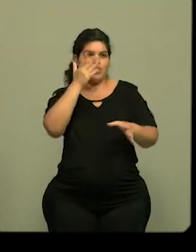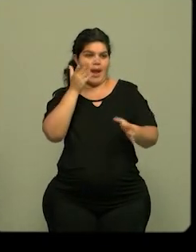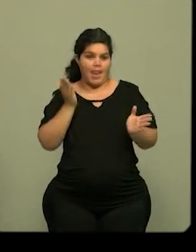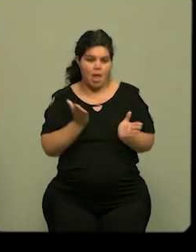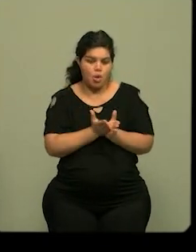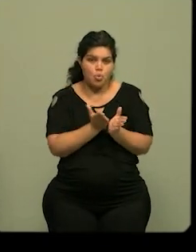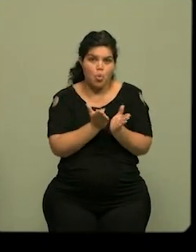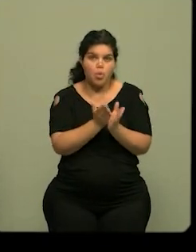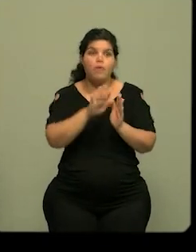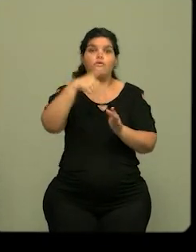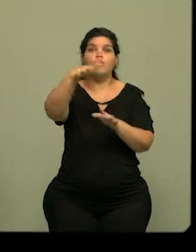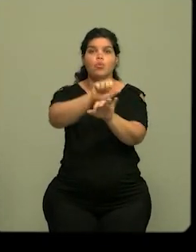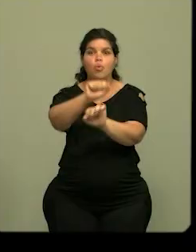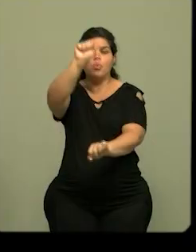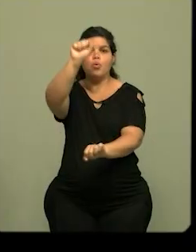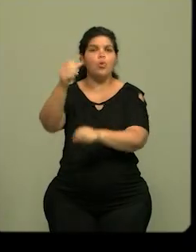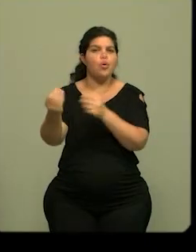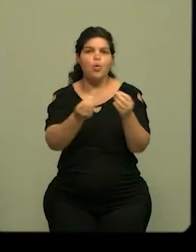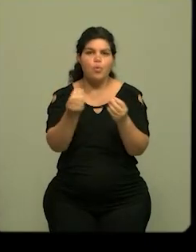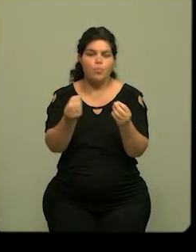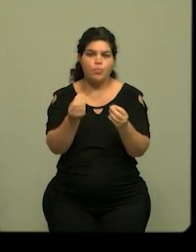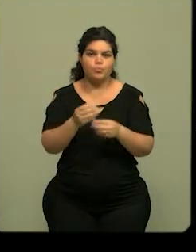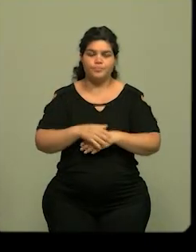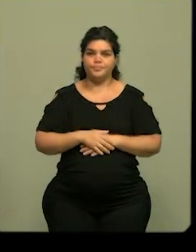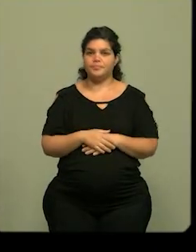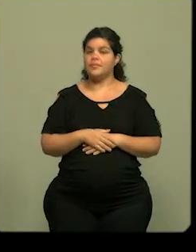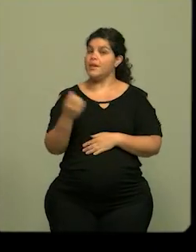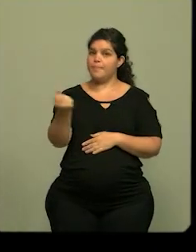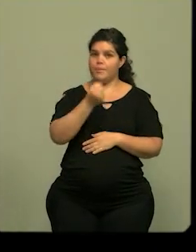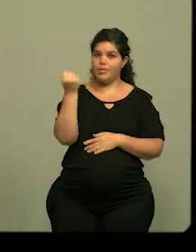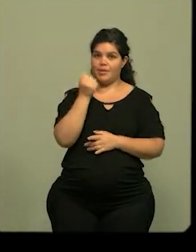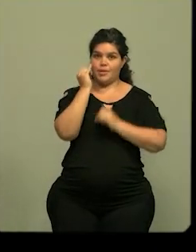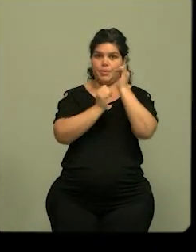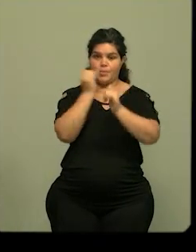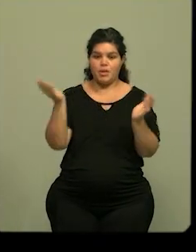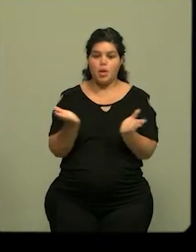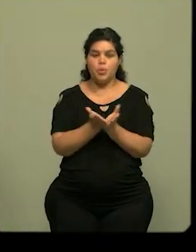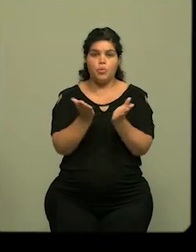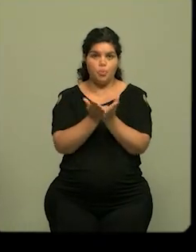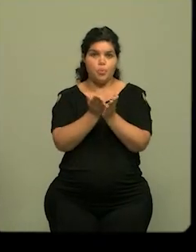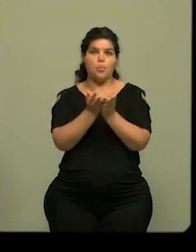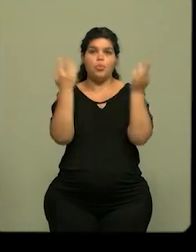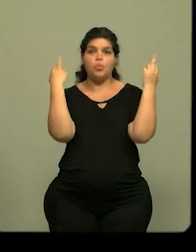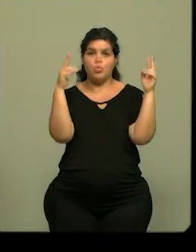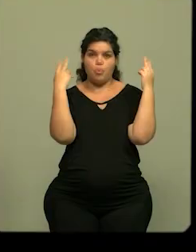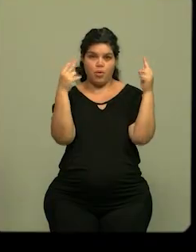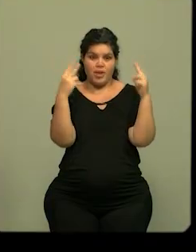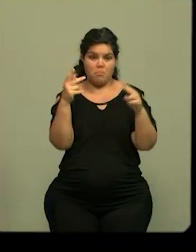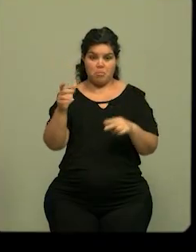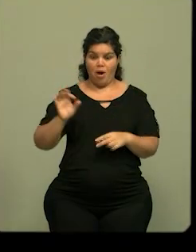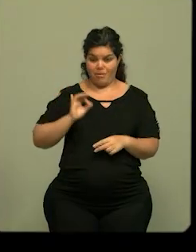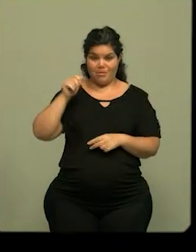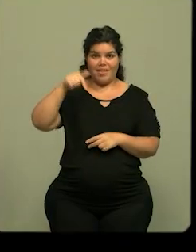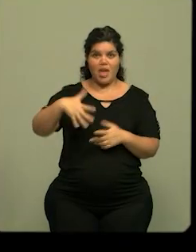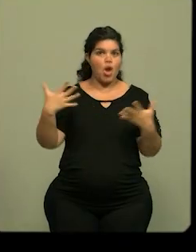formando hoy y que son del futuro también. Bueno, es importante destacar que la carrera de licenciatura en turismo este año está cumpliendo 10 años.